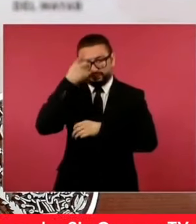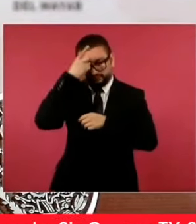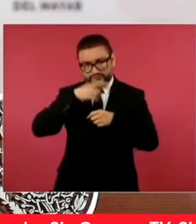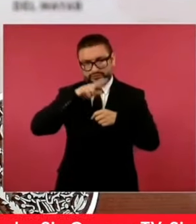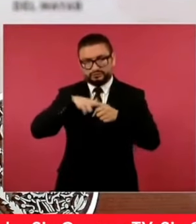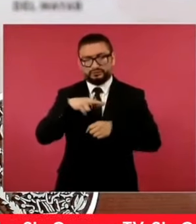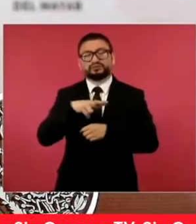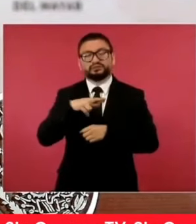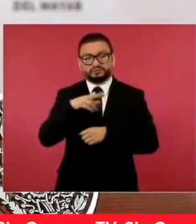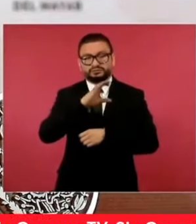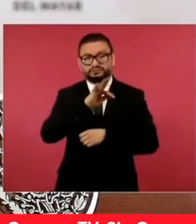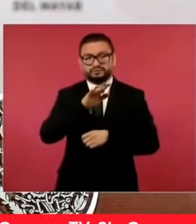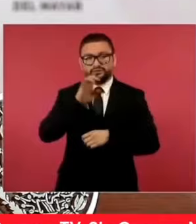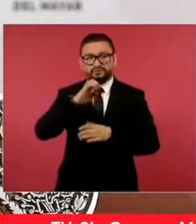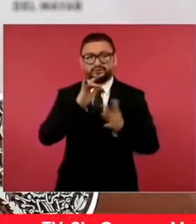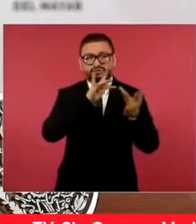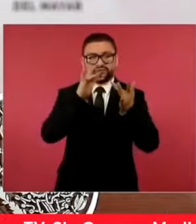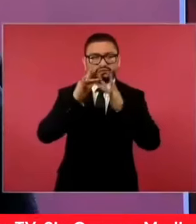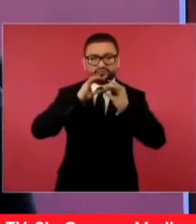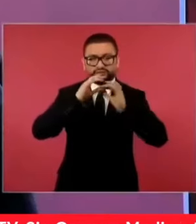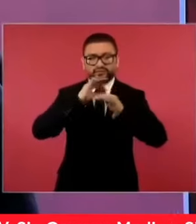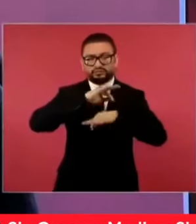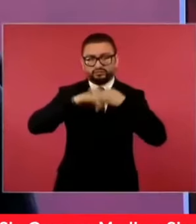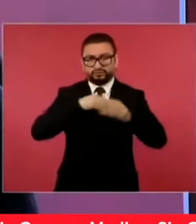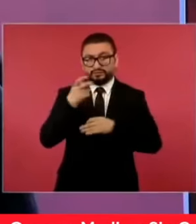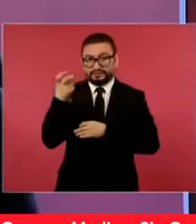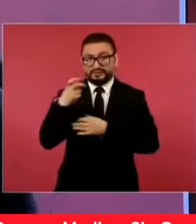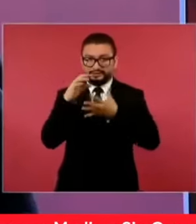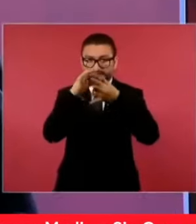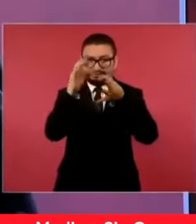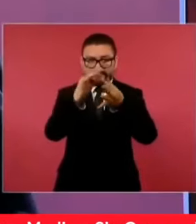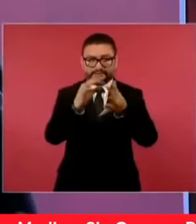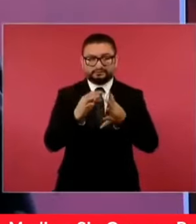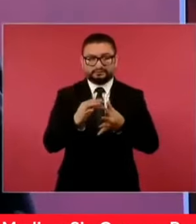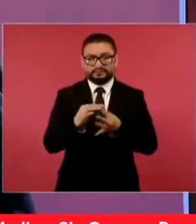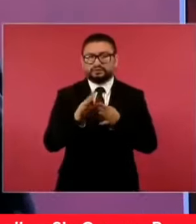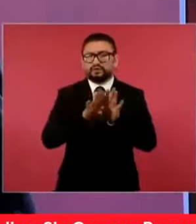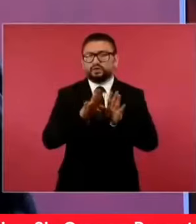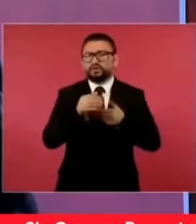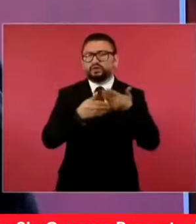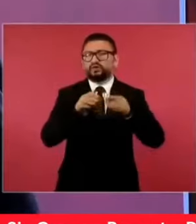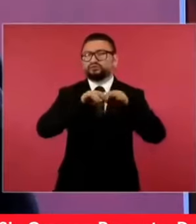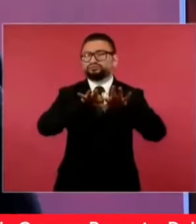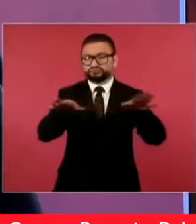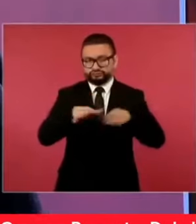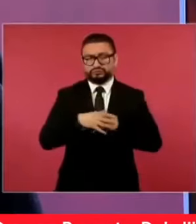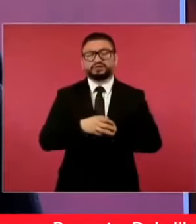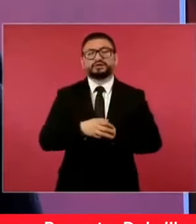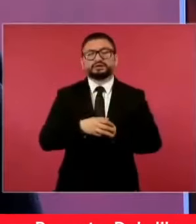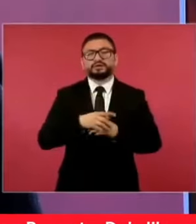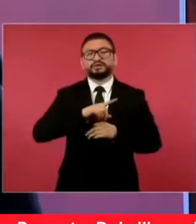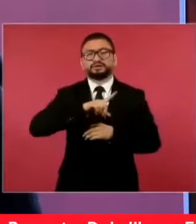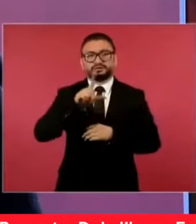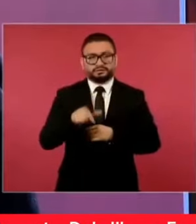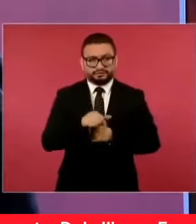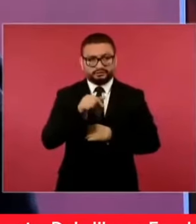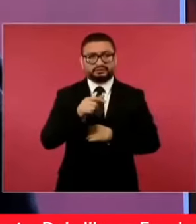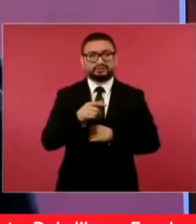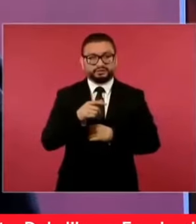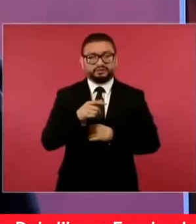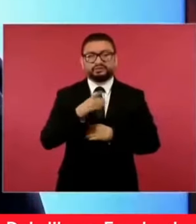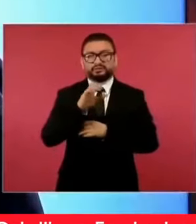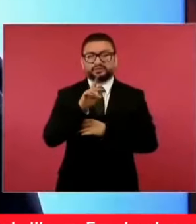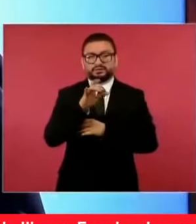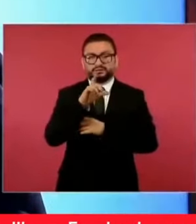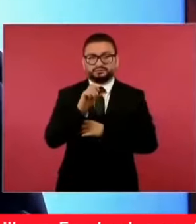para Todos, expondrá los avances que van del despliegue y posteriormente daremos la palabra a Carlos